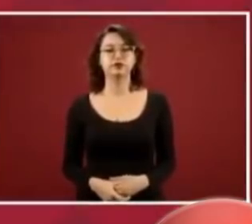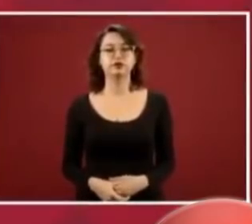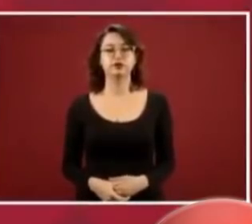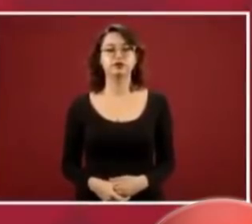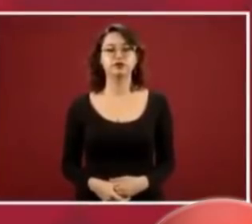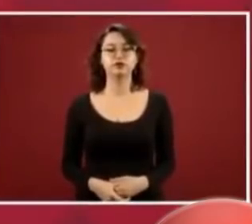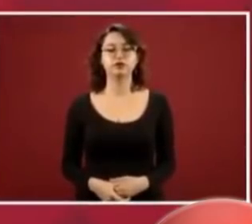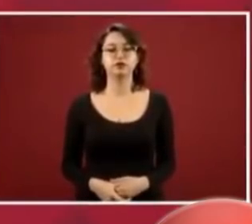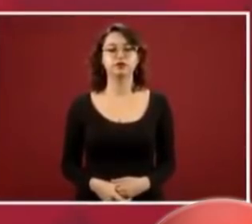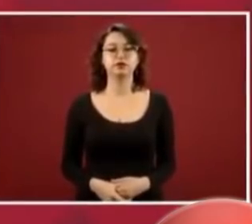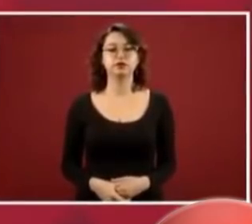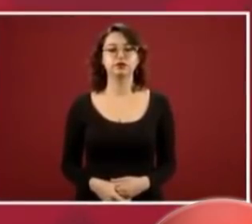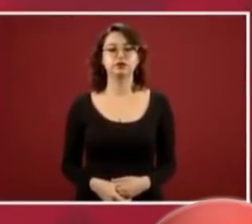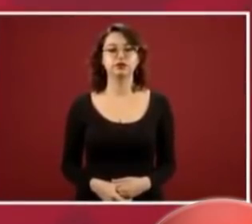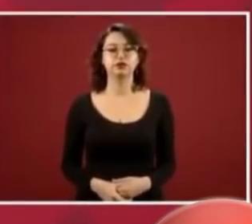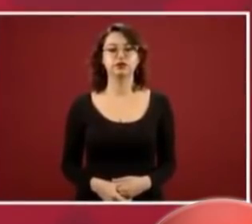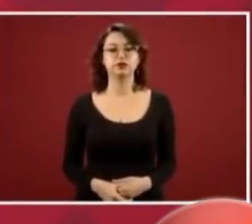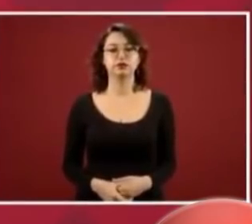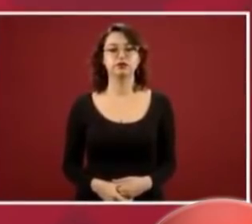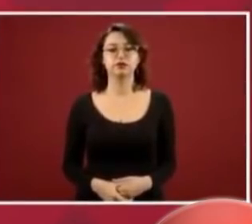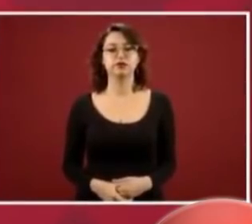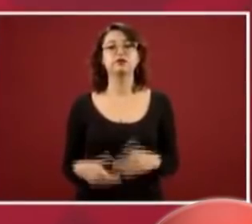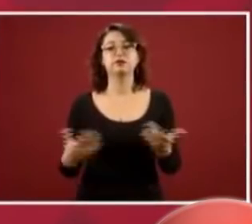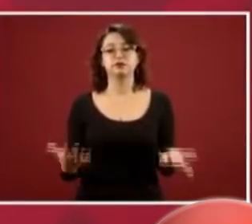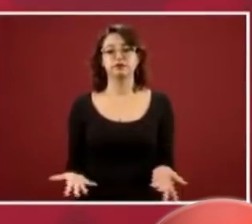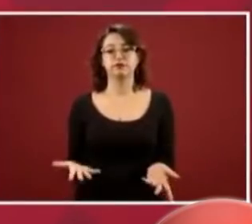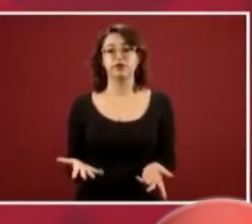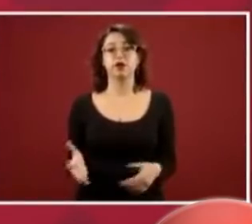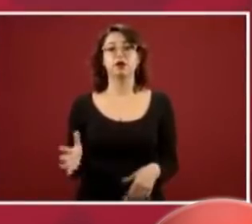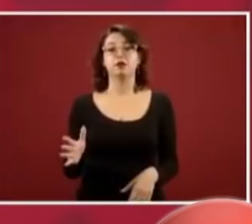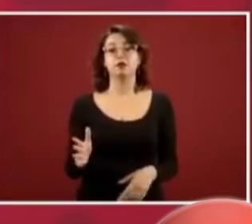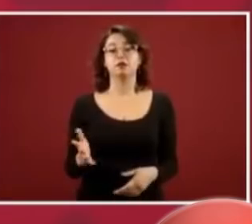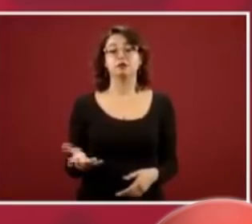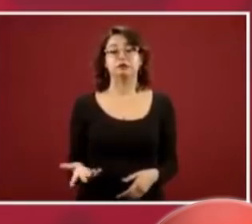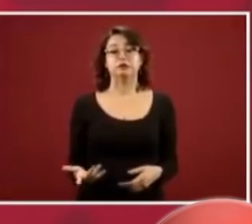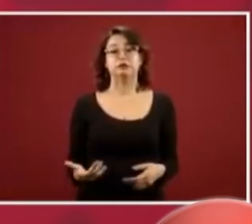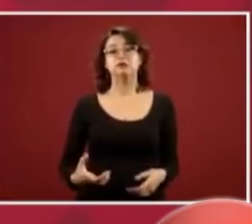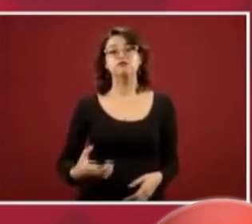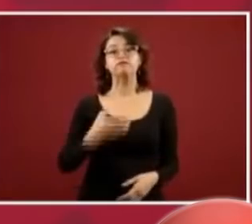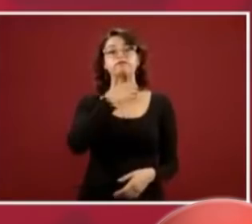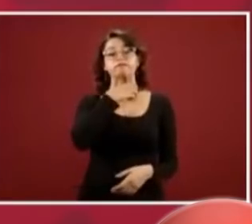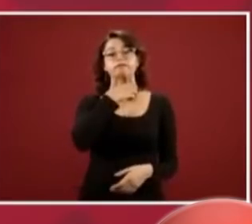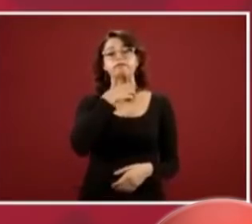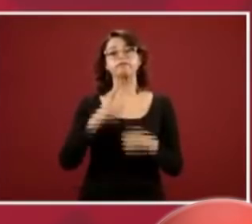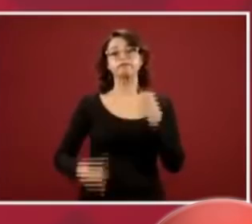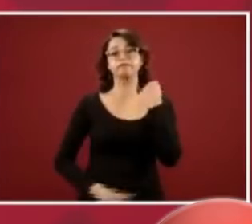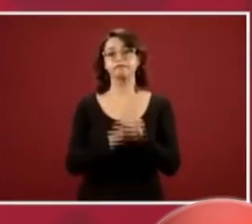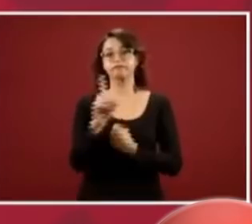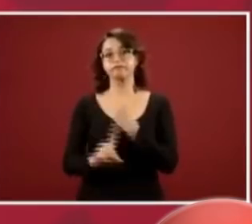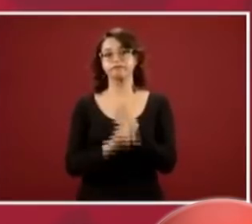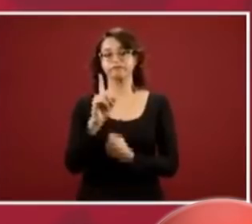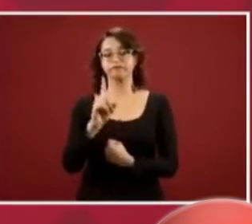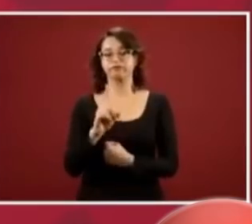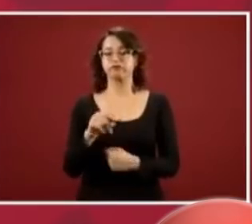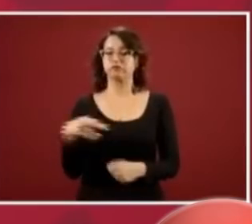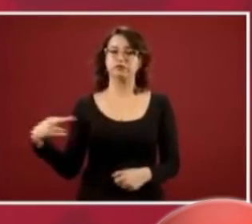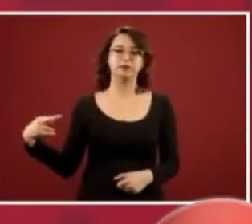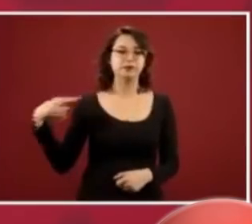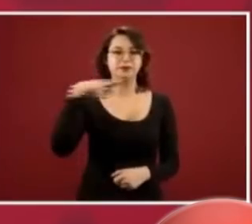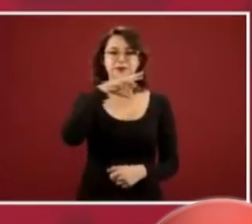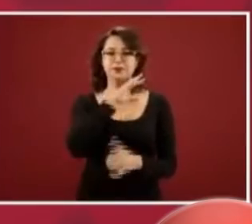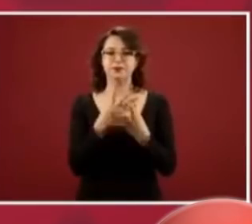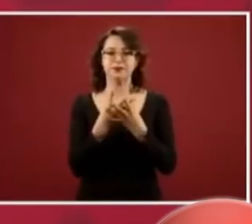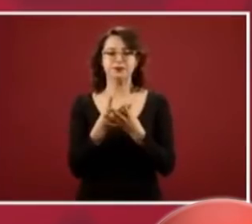para que se resuelva el problema lo más pronto posible de la saturación del